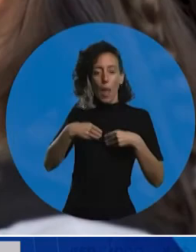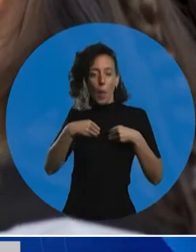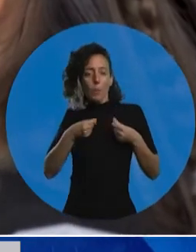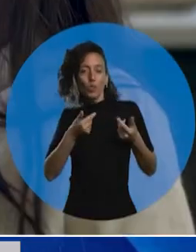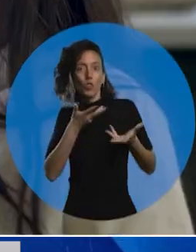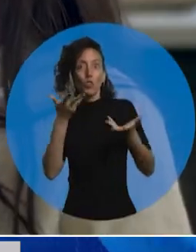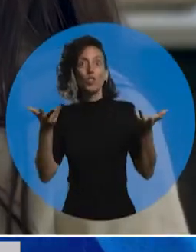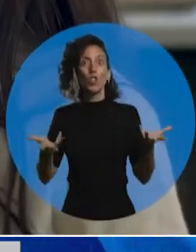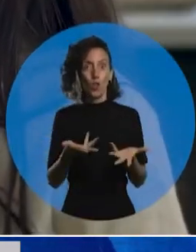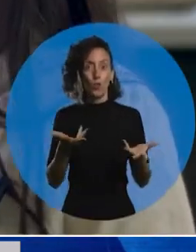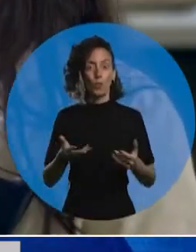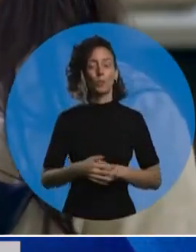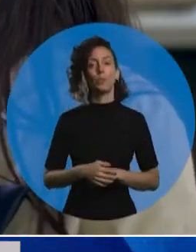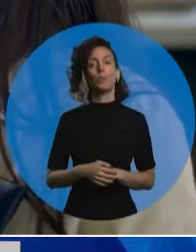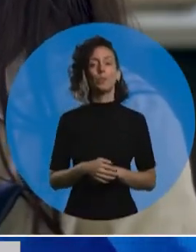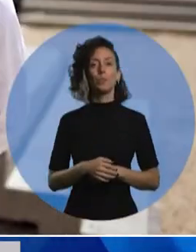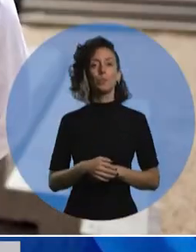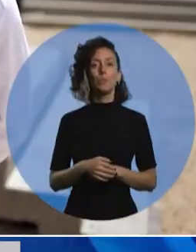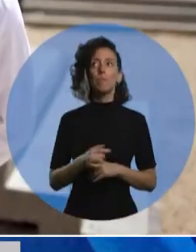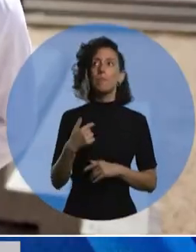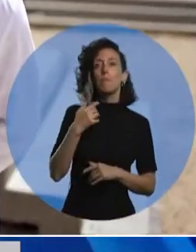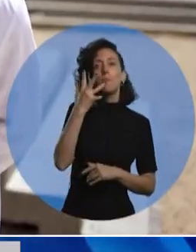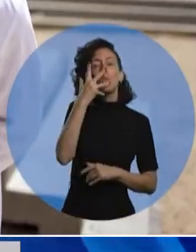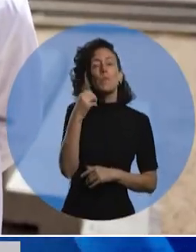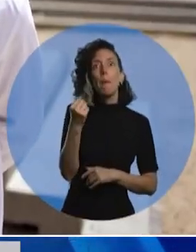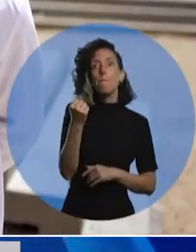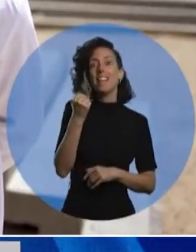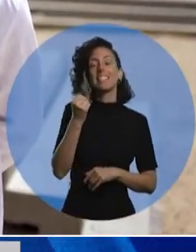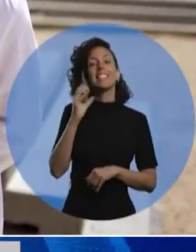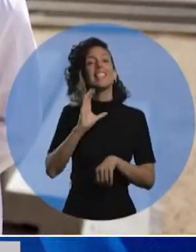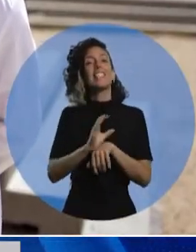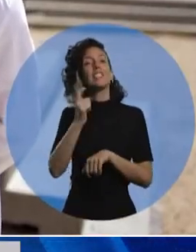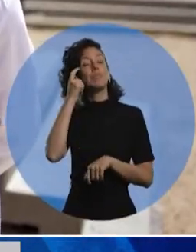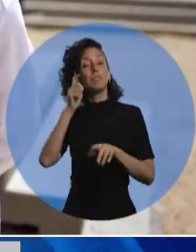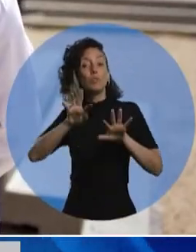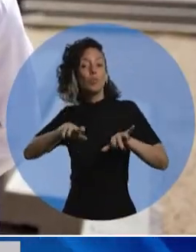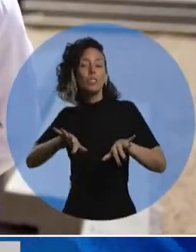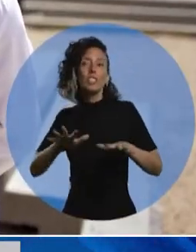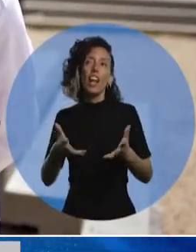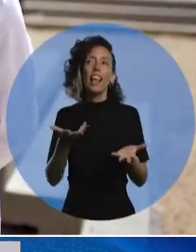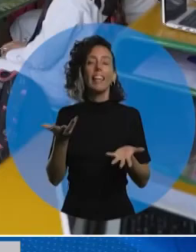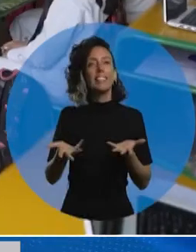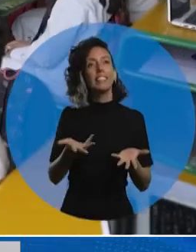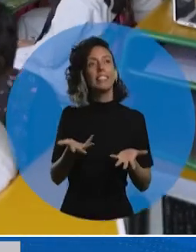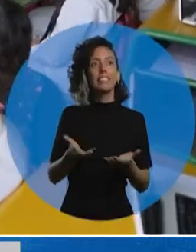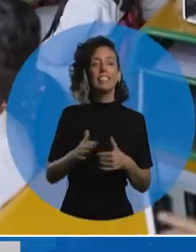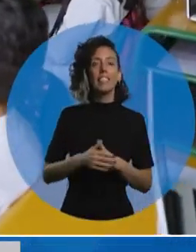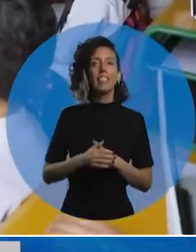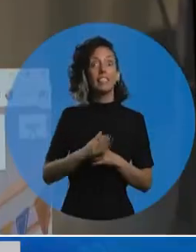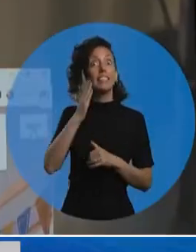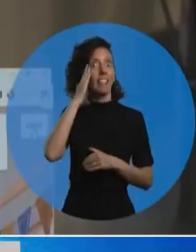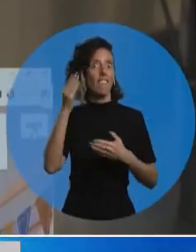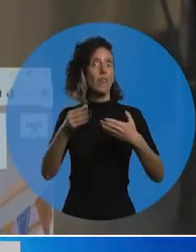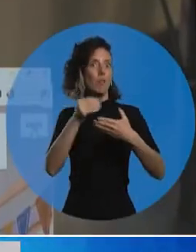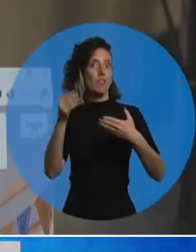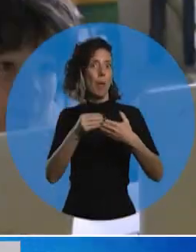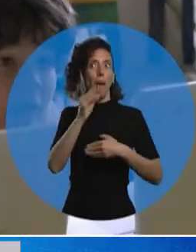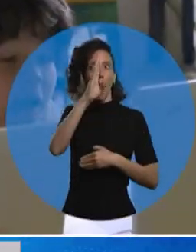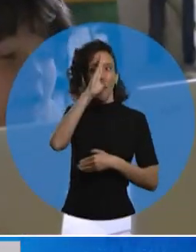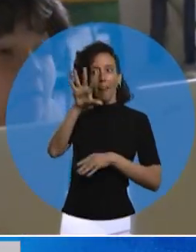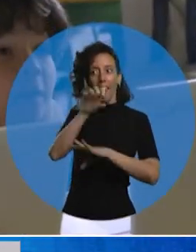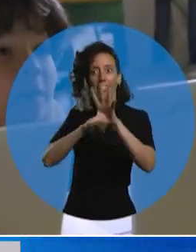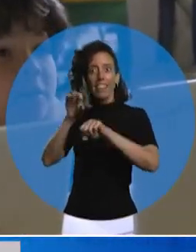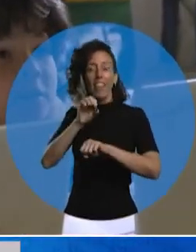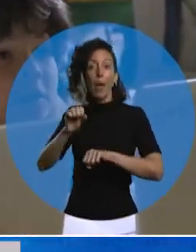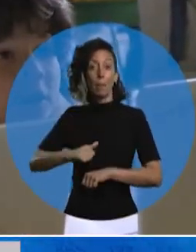la ética de la inteligencia artificial, que tienen que ver con los sesgos. ¿Qué es un sesgo? Un chiquilín de repente de 10 años es muy difícil decirle,